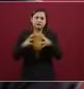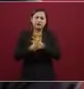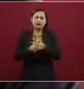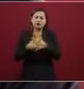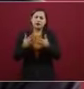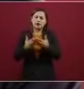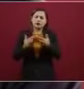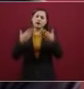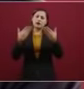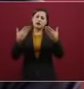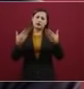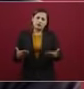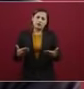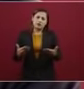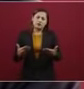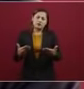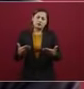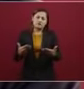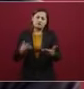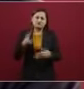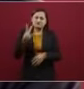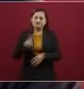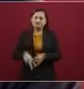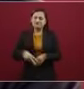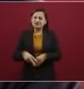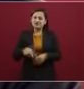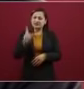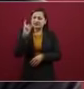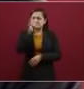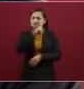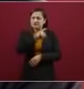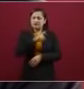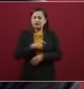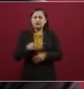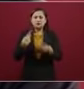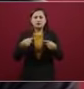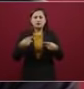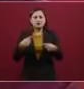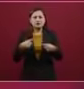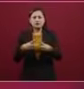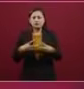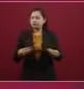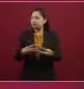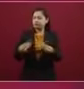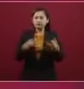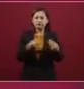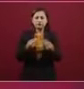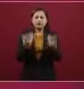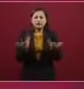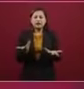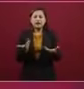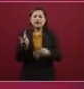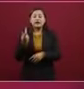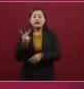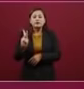y de desaparecidos, fueron órdenes del que estaba de